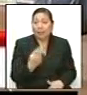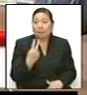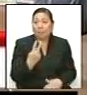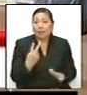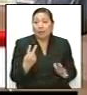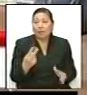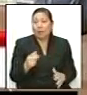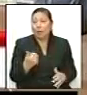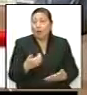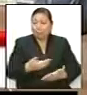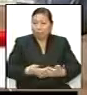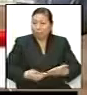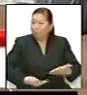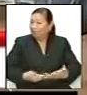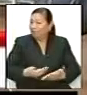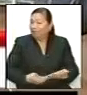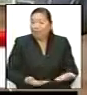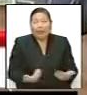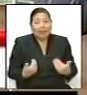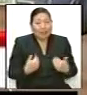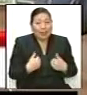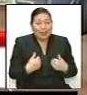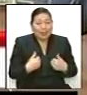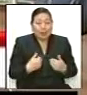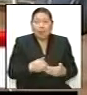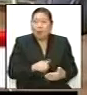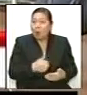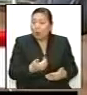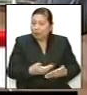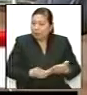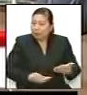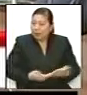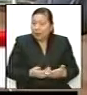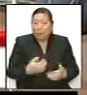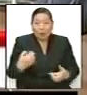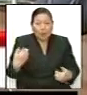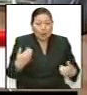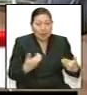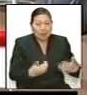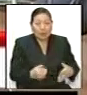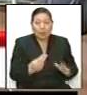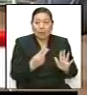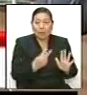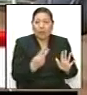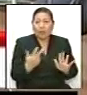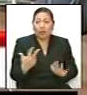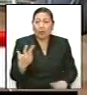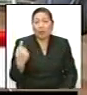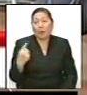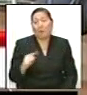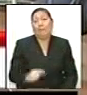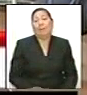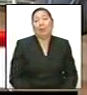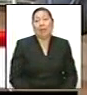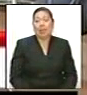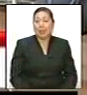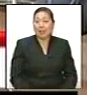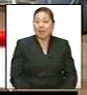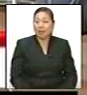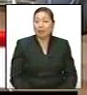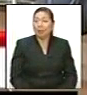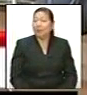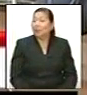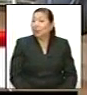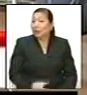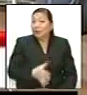327 otros pliegos, igual forma. Tenemos otros pliegos, estamos partiendo, en Proinversión tenemos 78 millones. No sé